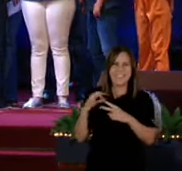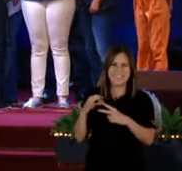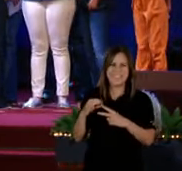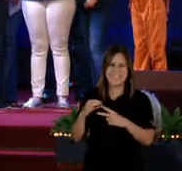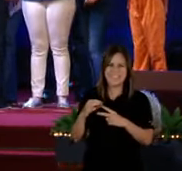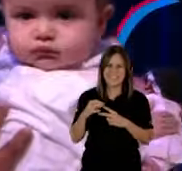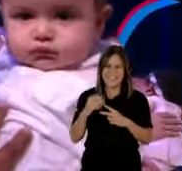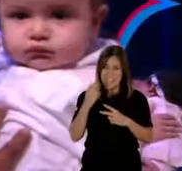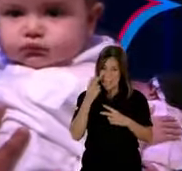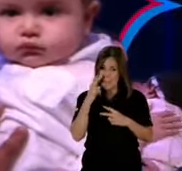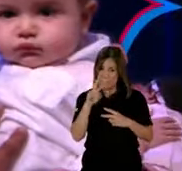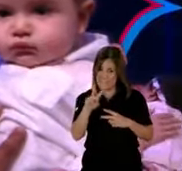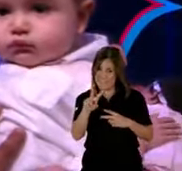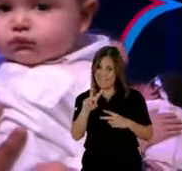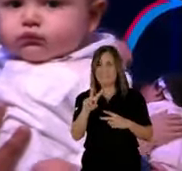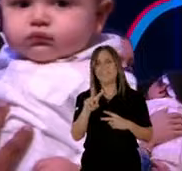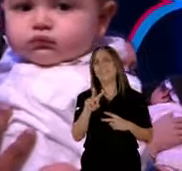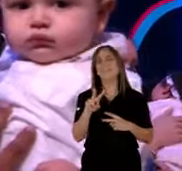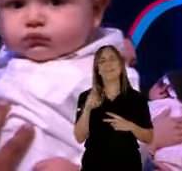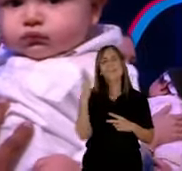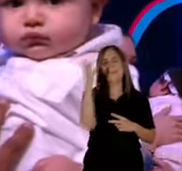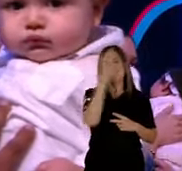Pónchame a Víctor.